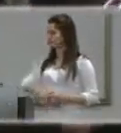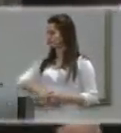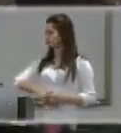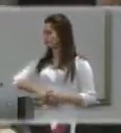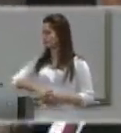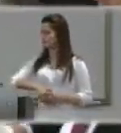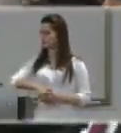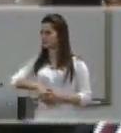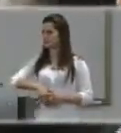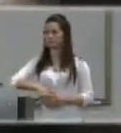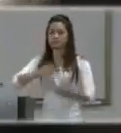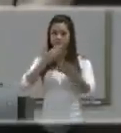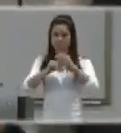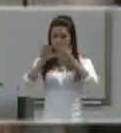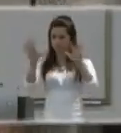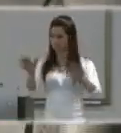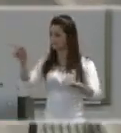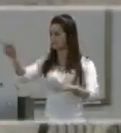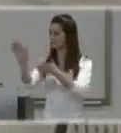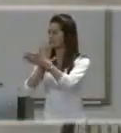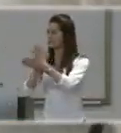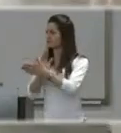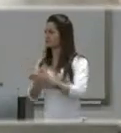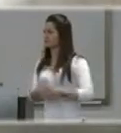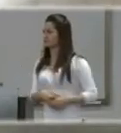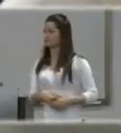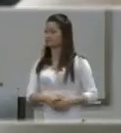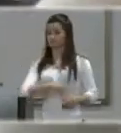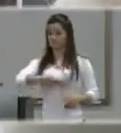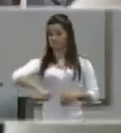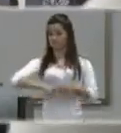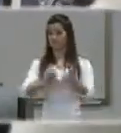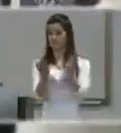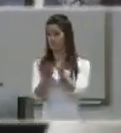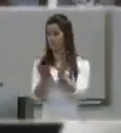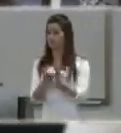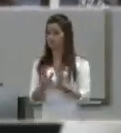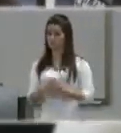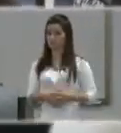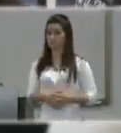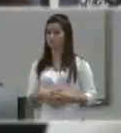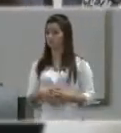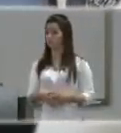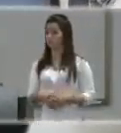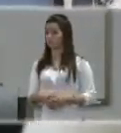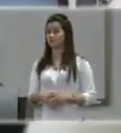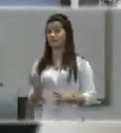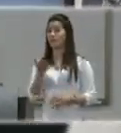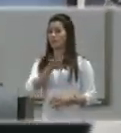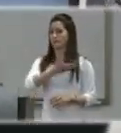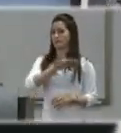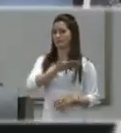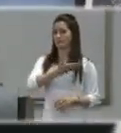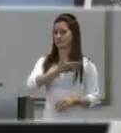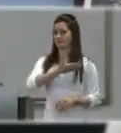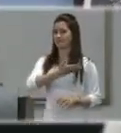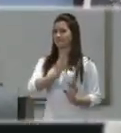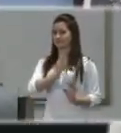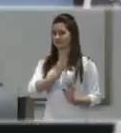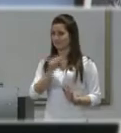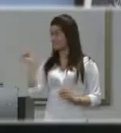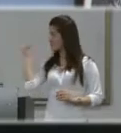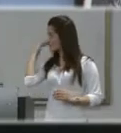Por la mamá, sí. Buenos días para todas y todos. Bueno, el derecho a la educación, ¿sí? Por la mamá, pues ella lo